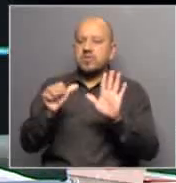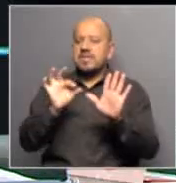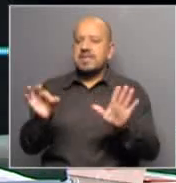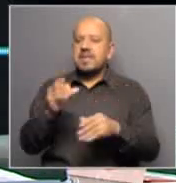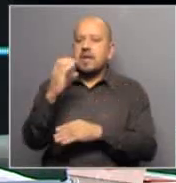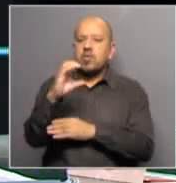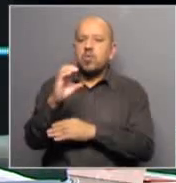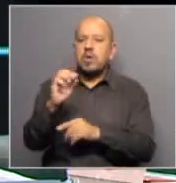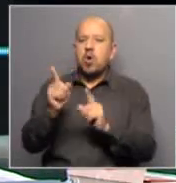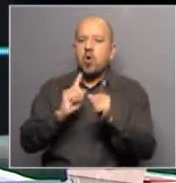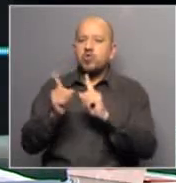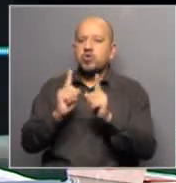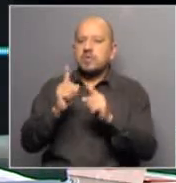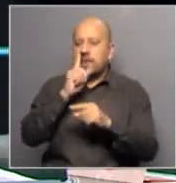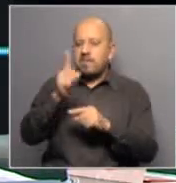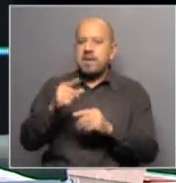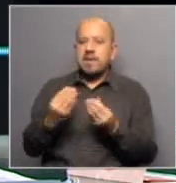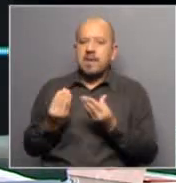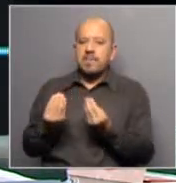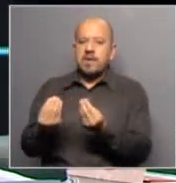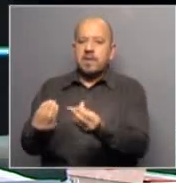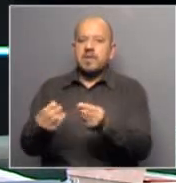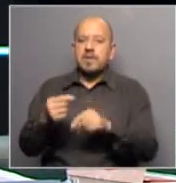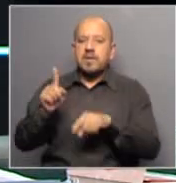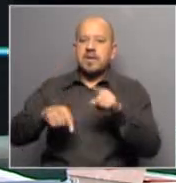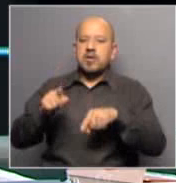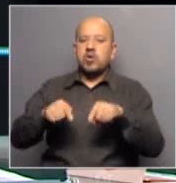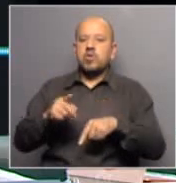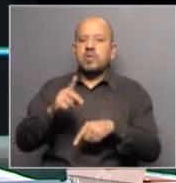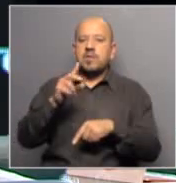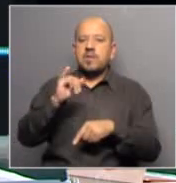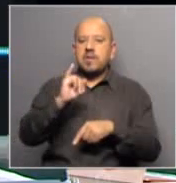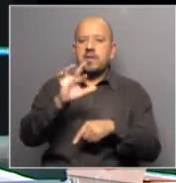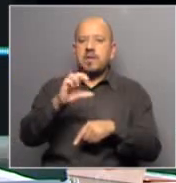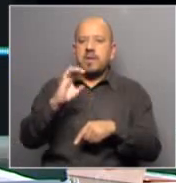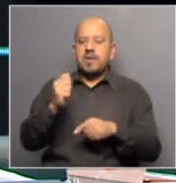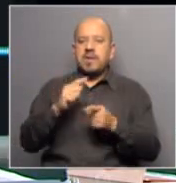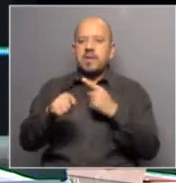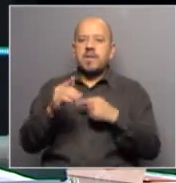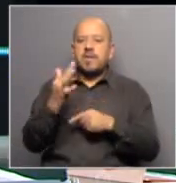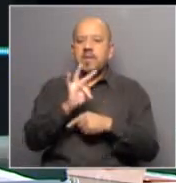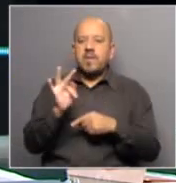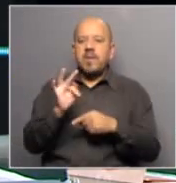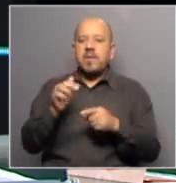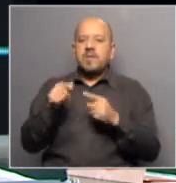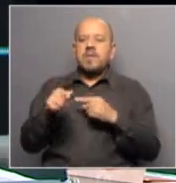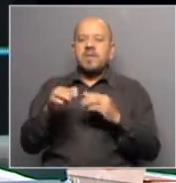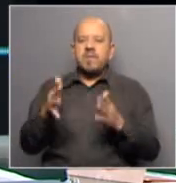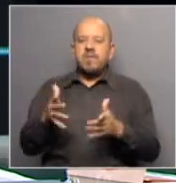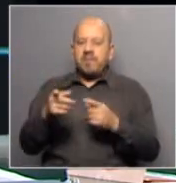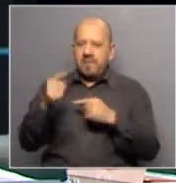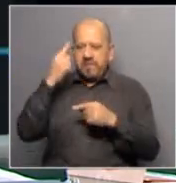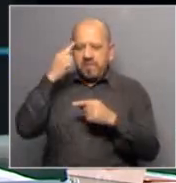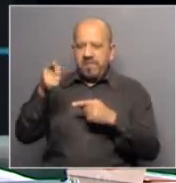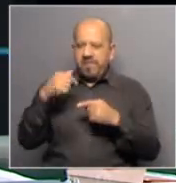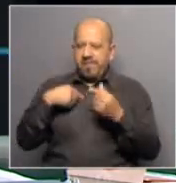los 11.000 cultivadores, datos que son gestionados por el IRCA? Y desde la Federación, específicamente, ¿cómo toman esta